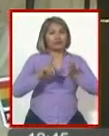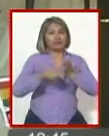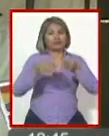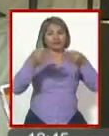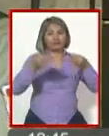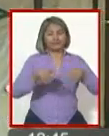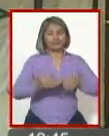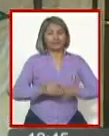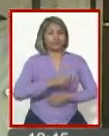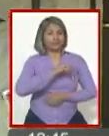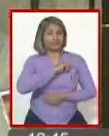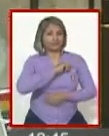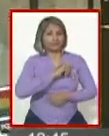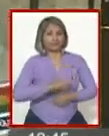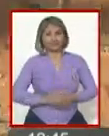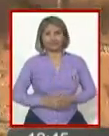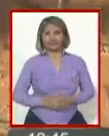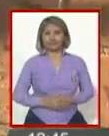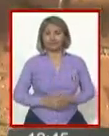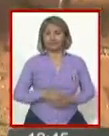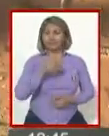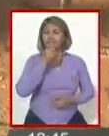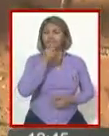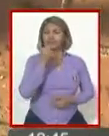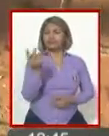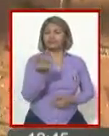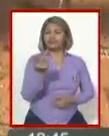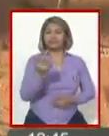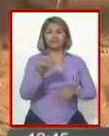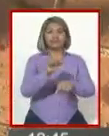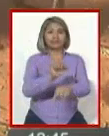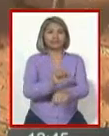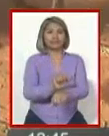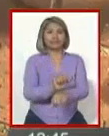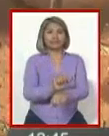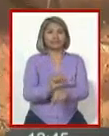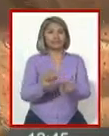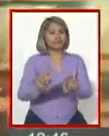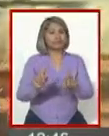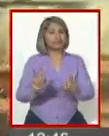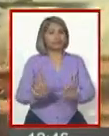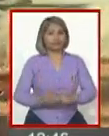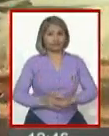establecer nuestra FNCC. ¿Quiénes son las dos personas arrestadas?